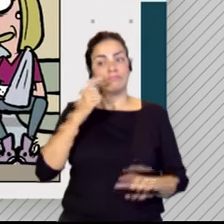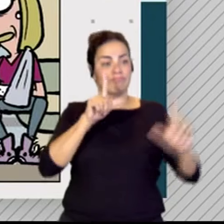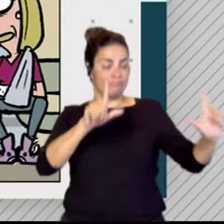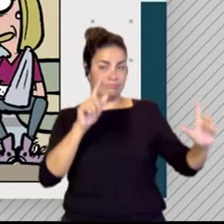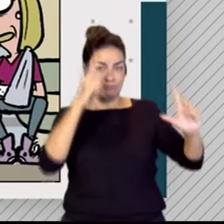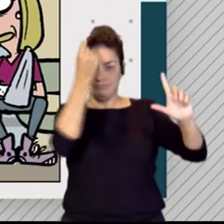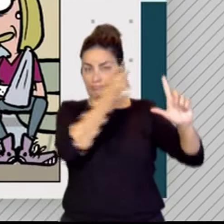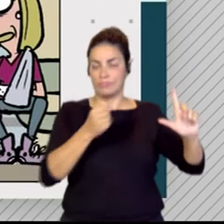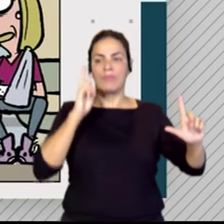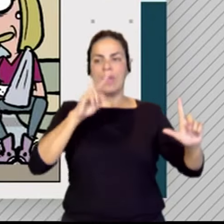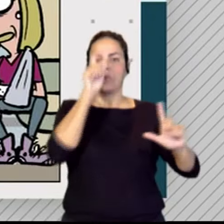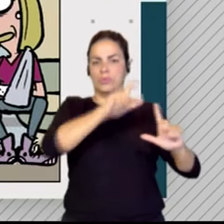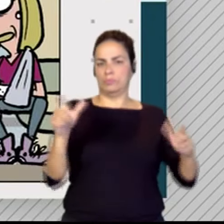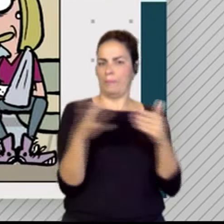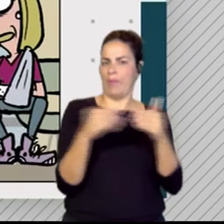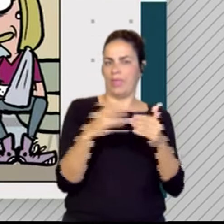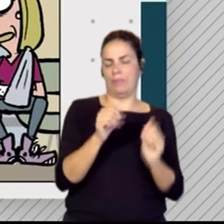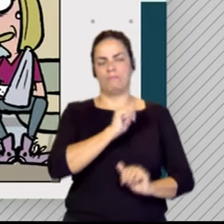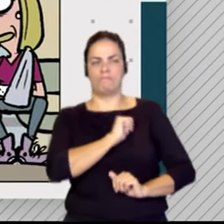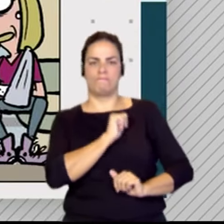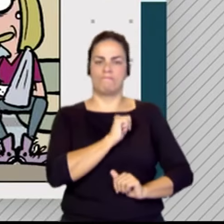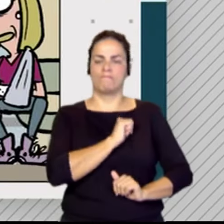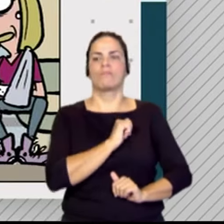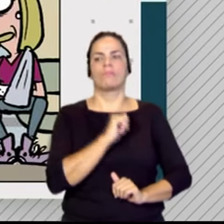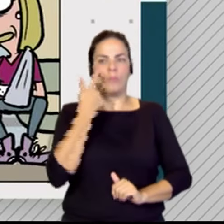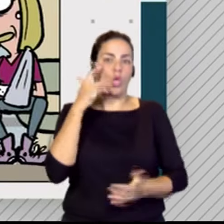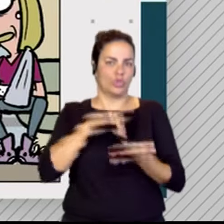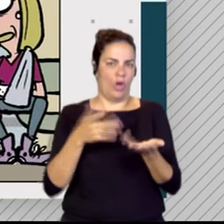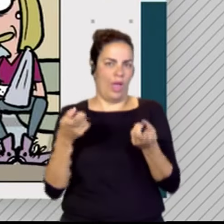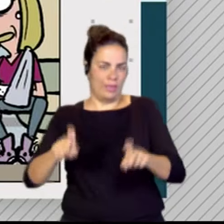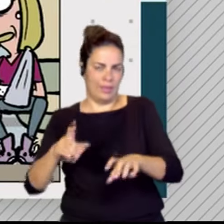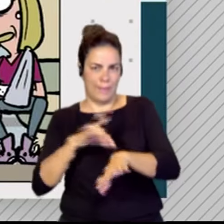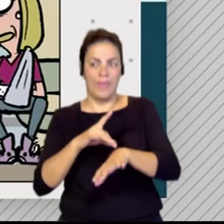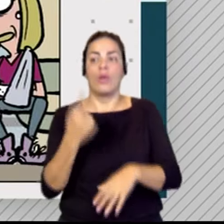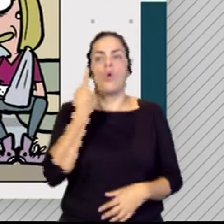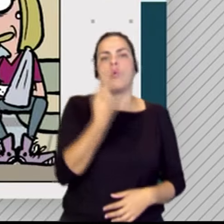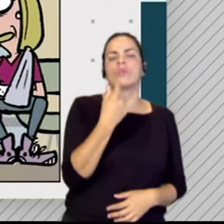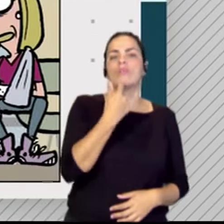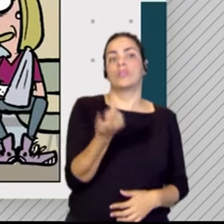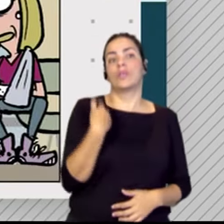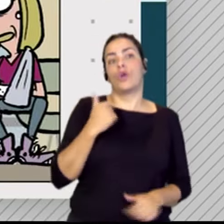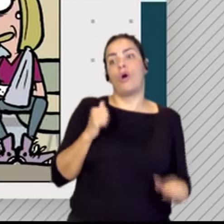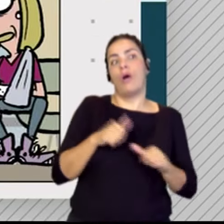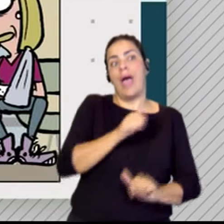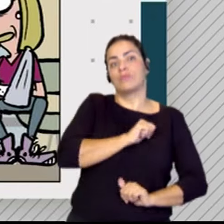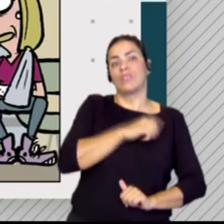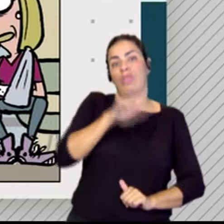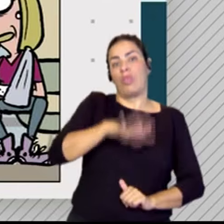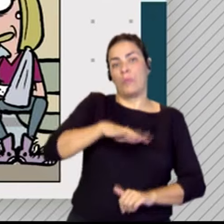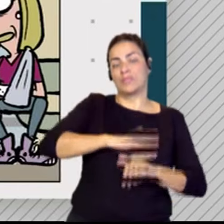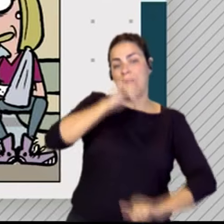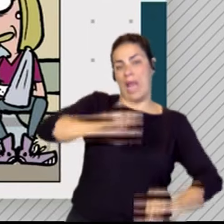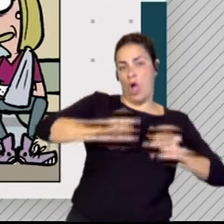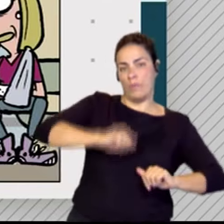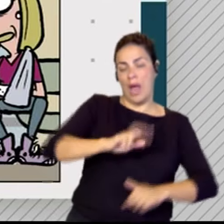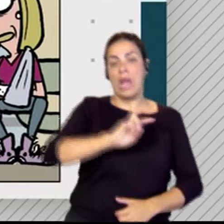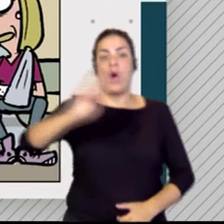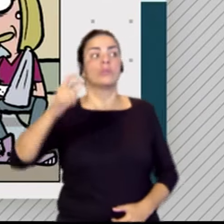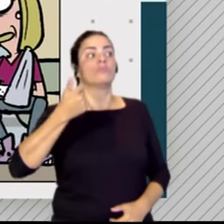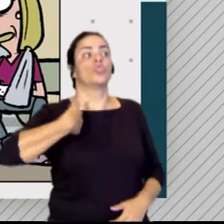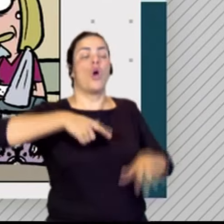unas personas a pacientes esperando para una consulta y leemos como alguien dice llevo esperando 5 meses por una operación otro y yo